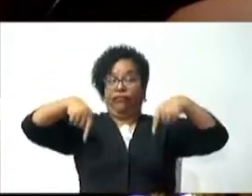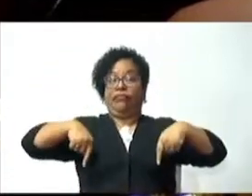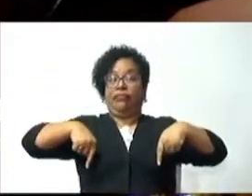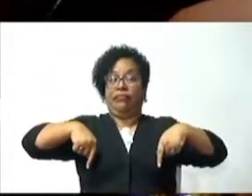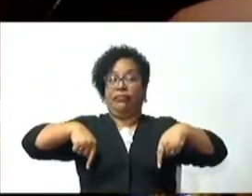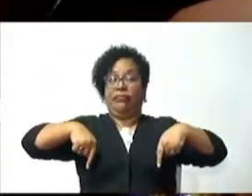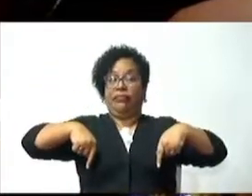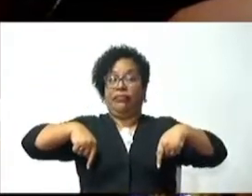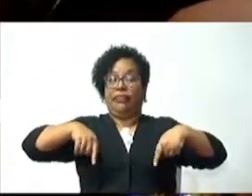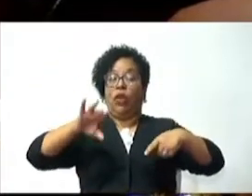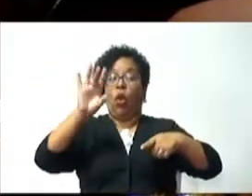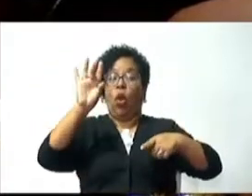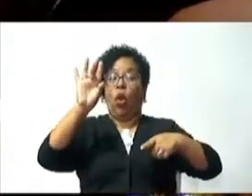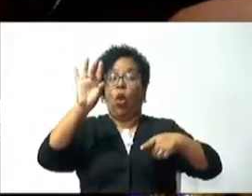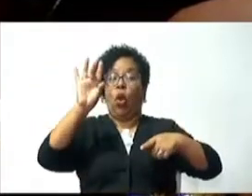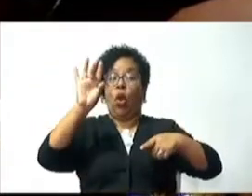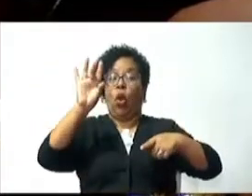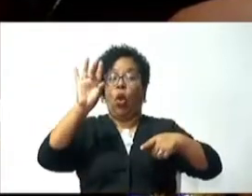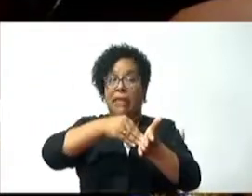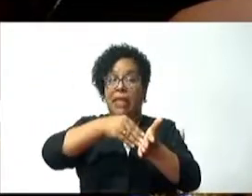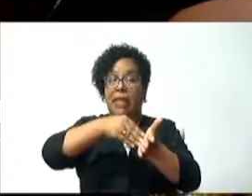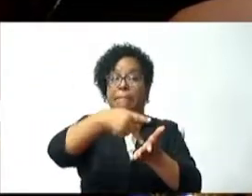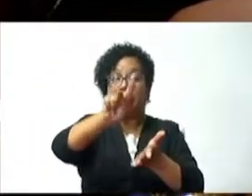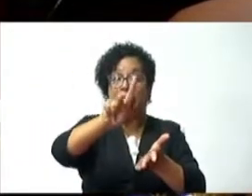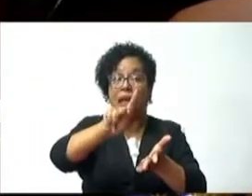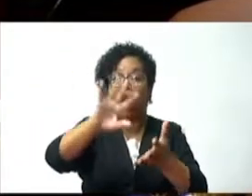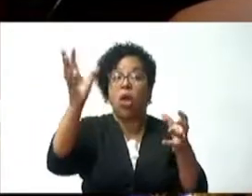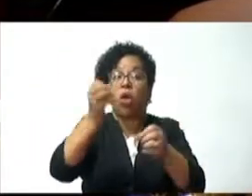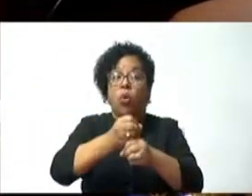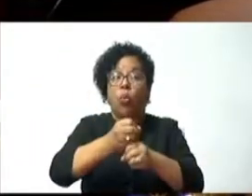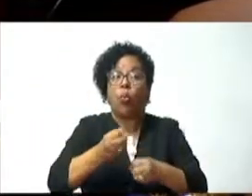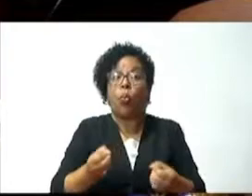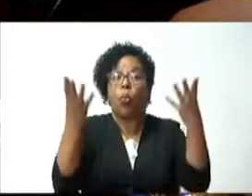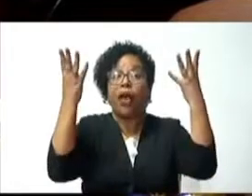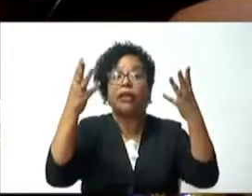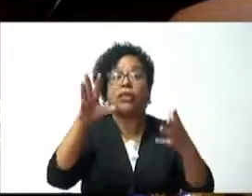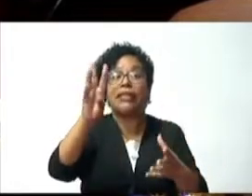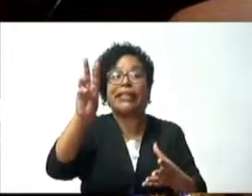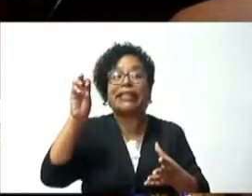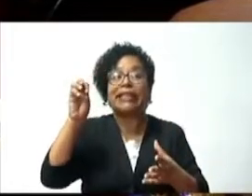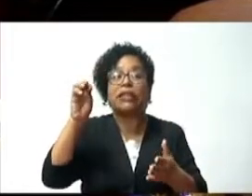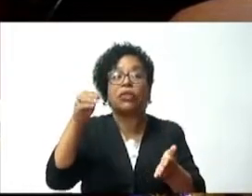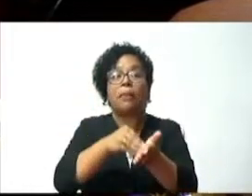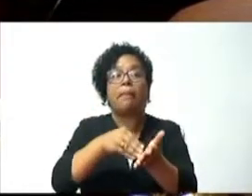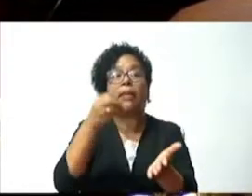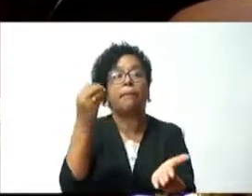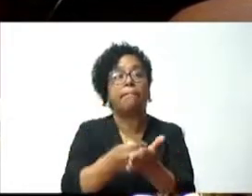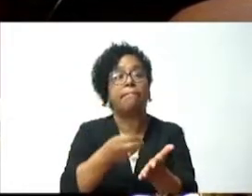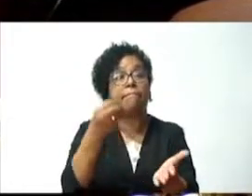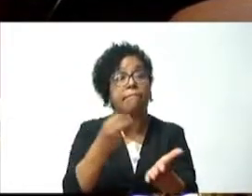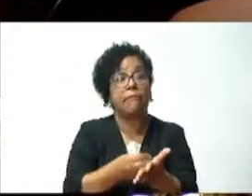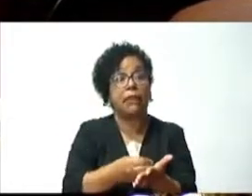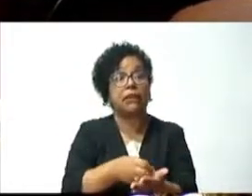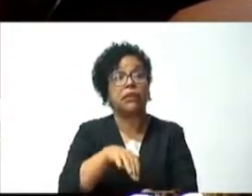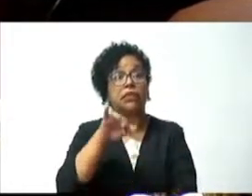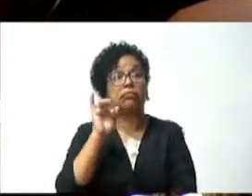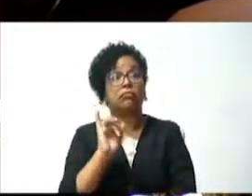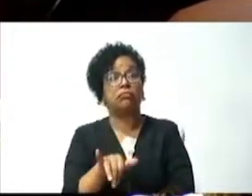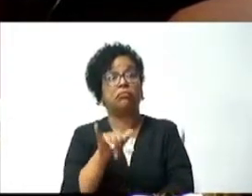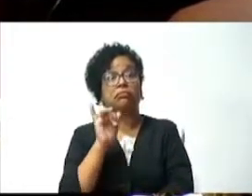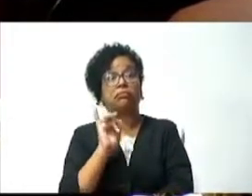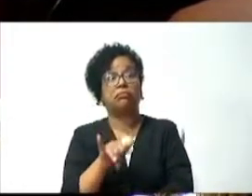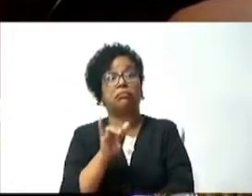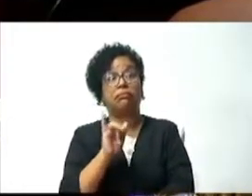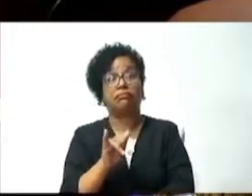de alrededor de 600,000 pesos. Y este es un tema que hay que prestarle atención, porque involucra